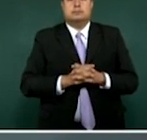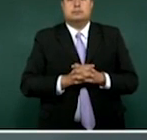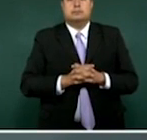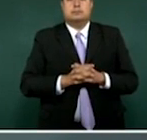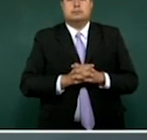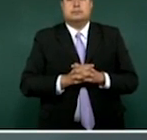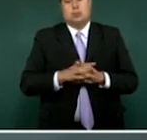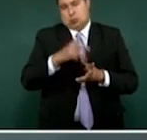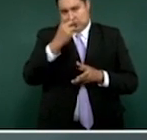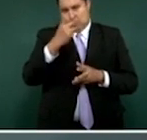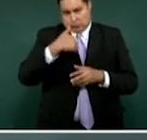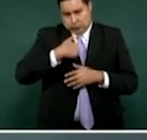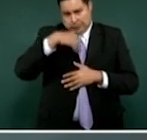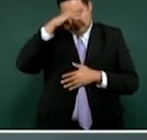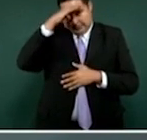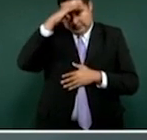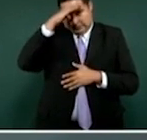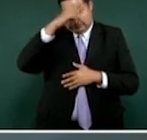yo considero